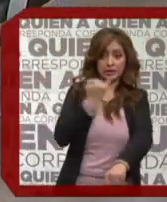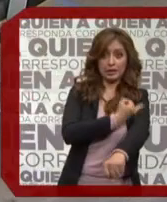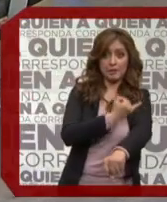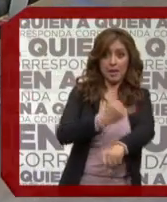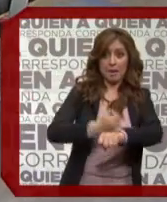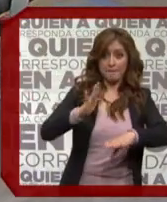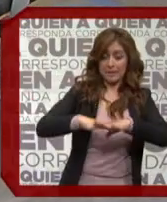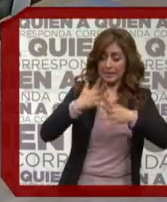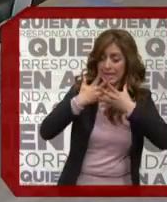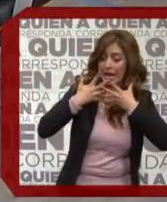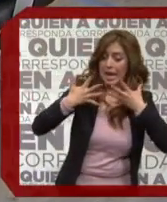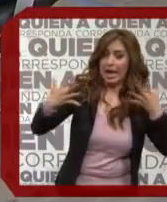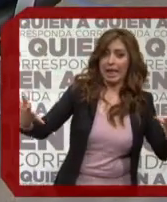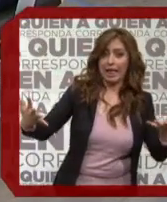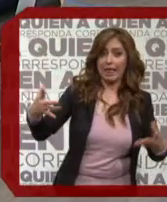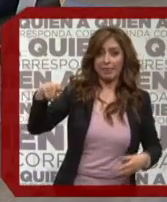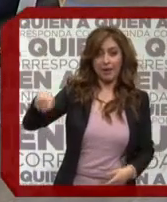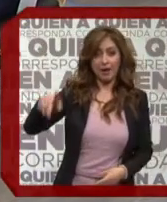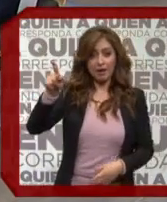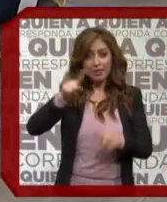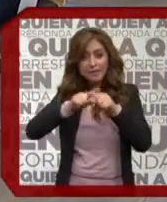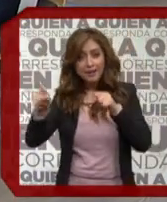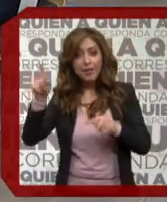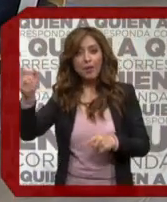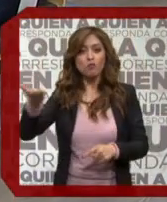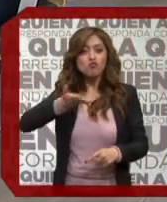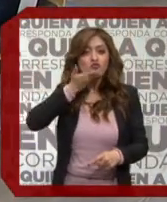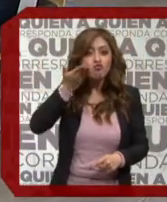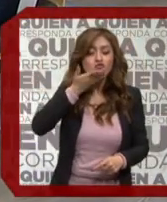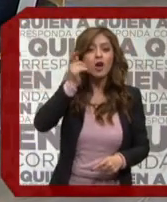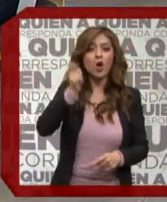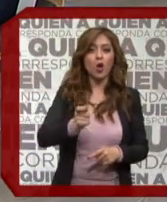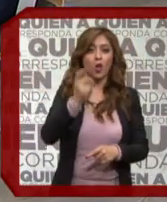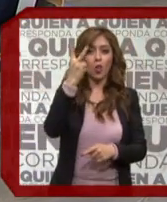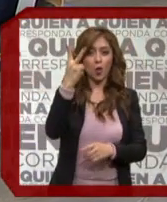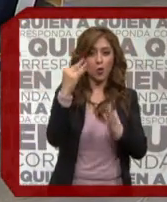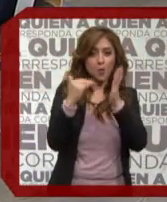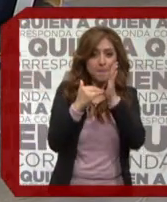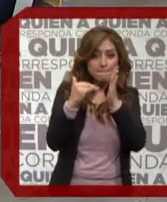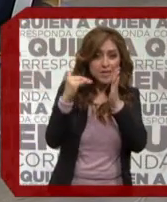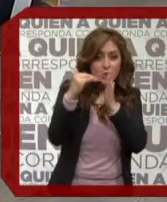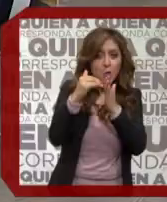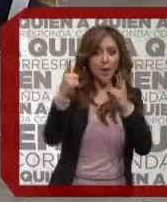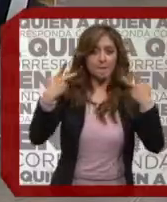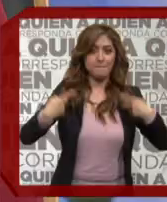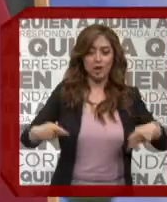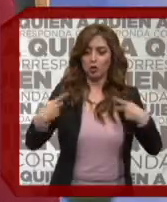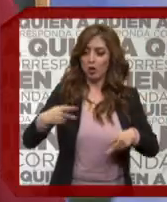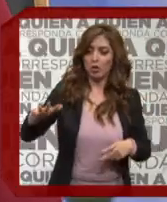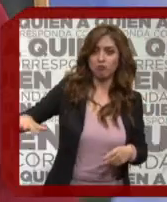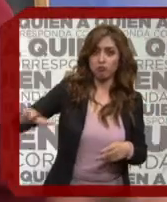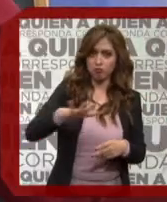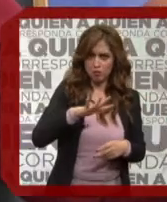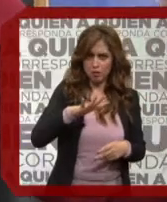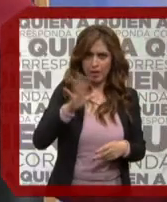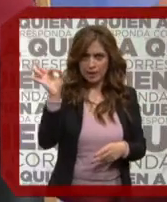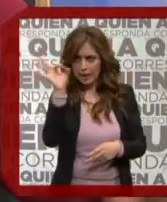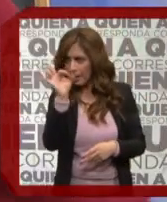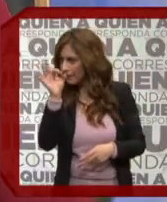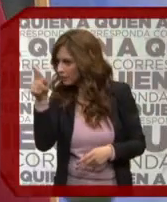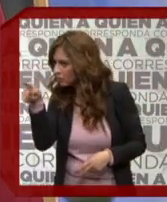distinta, un poquito distinta, costumbres, tradicionales, nada más con 2 millones de habitantes. Seguramente